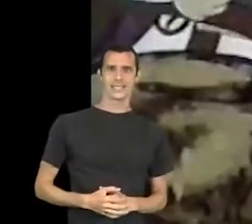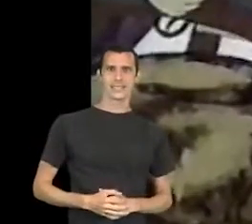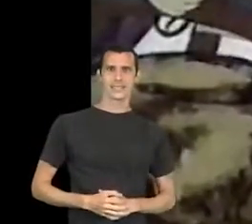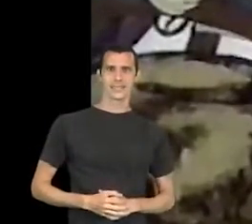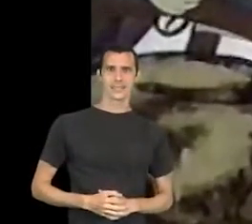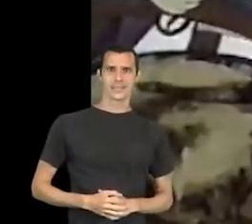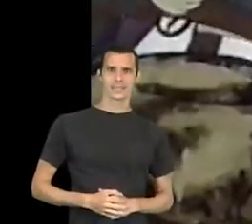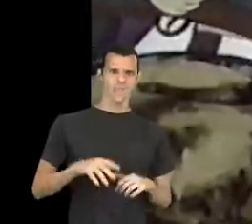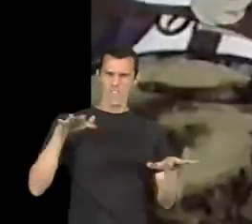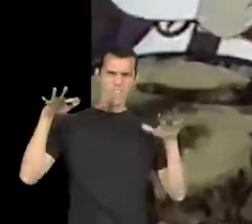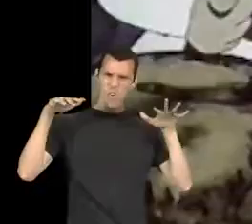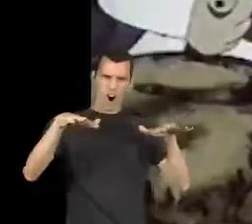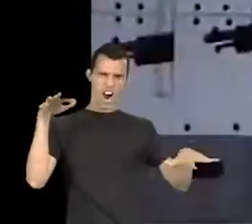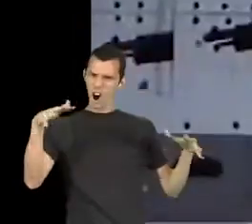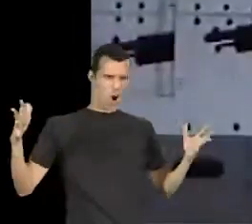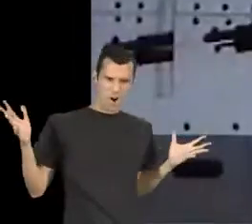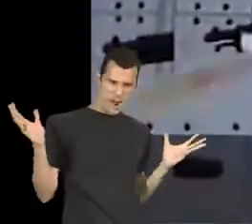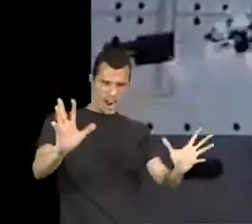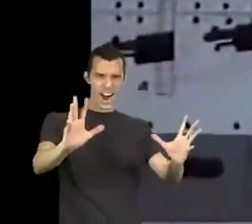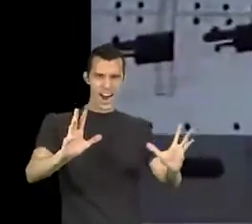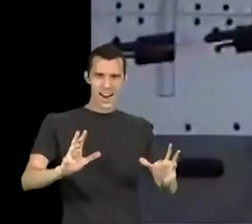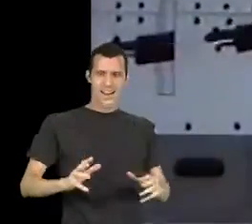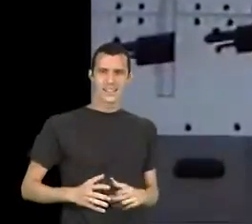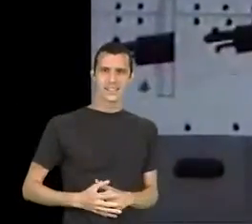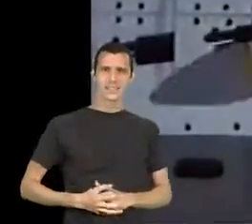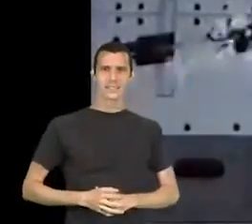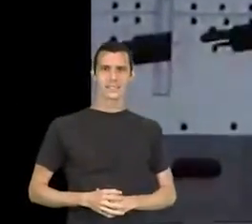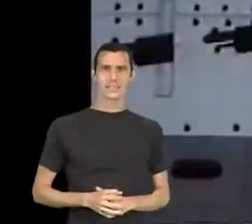¡El Pidio Valdés! ¡Fuego!